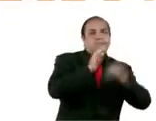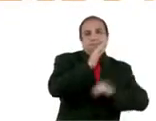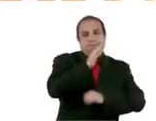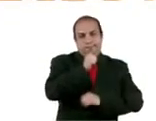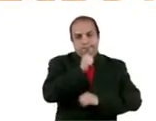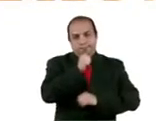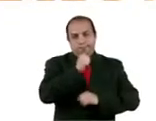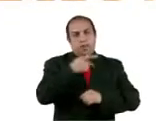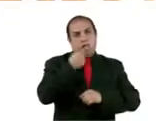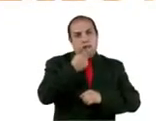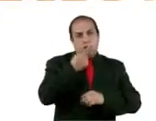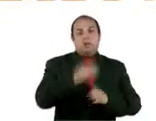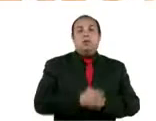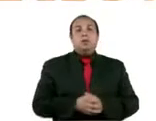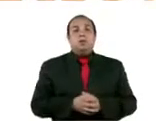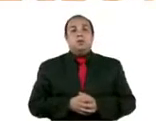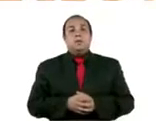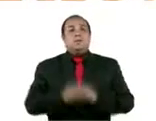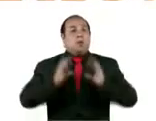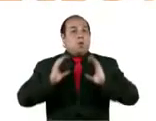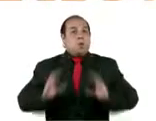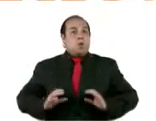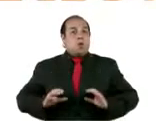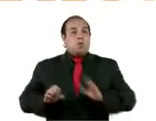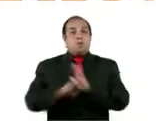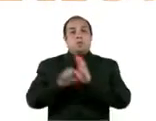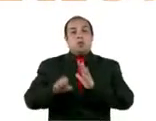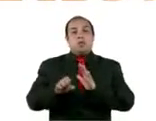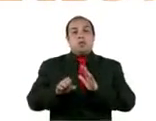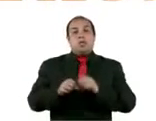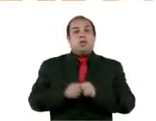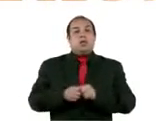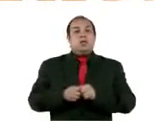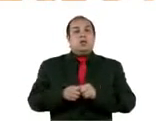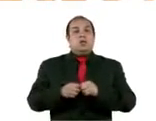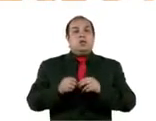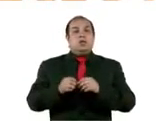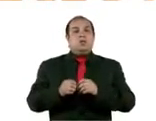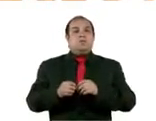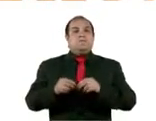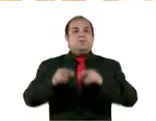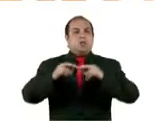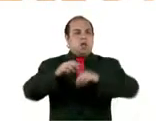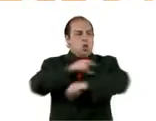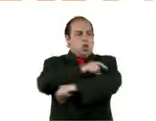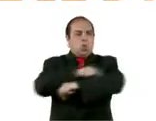por ejemplo, pues son las secuelas graves de fracturas, luxación congénita, esclerosis